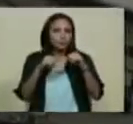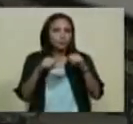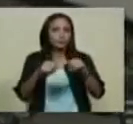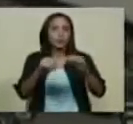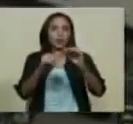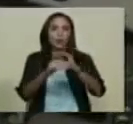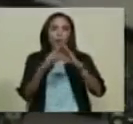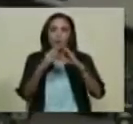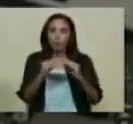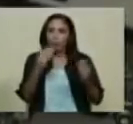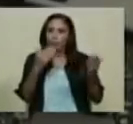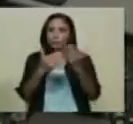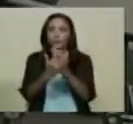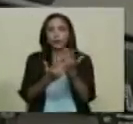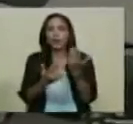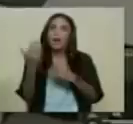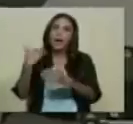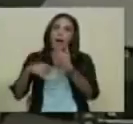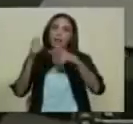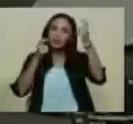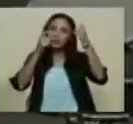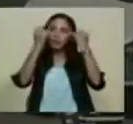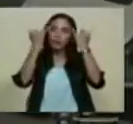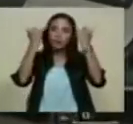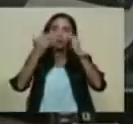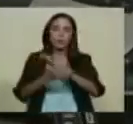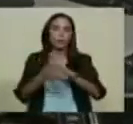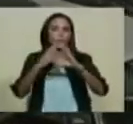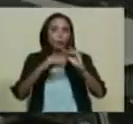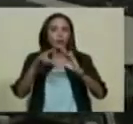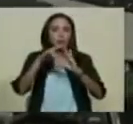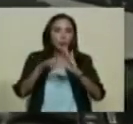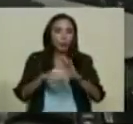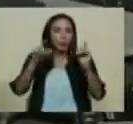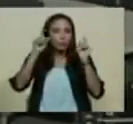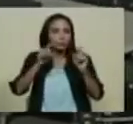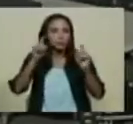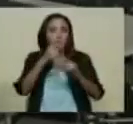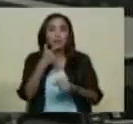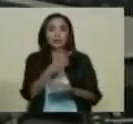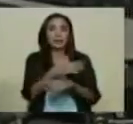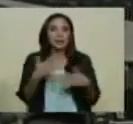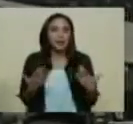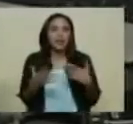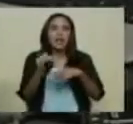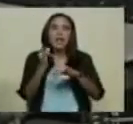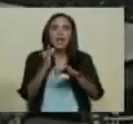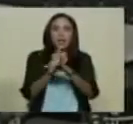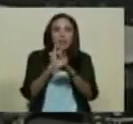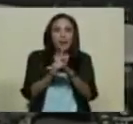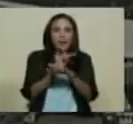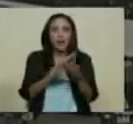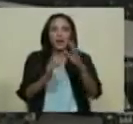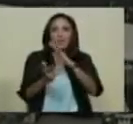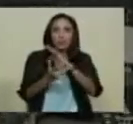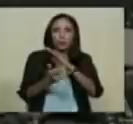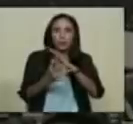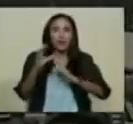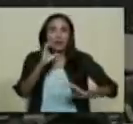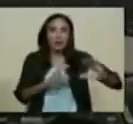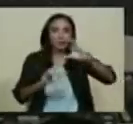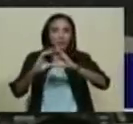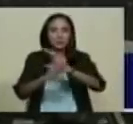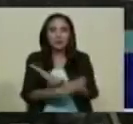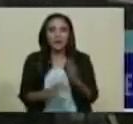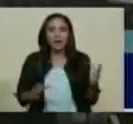que ha sido esa instrucción del comandante eterno Hugo Chávez, quien nos decía que las tecnologías y la ciencia no podían